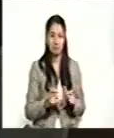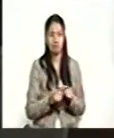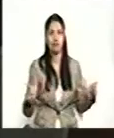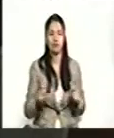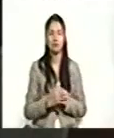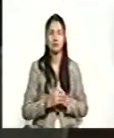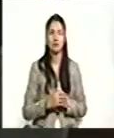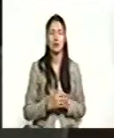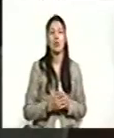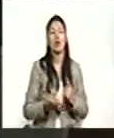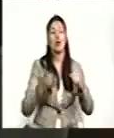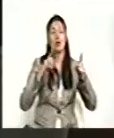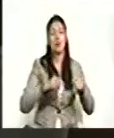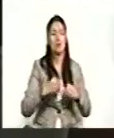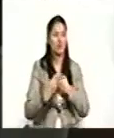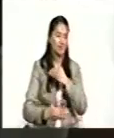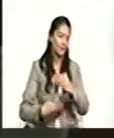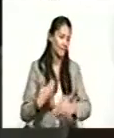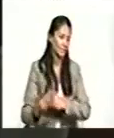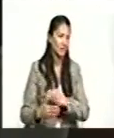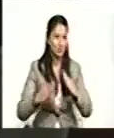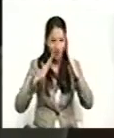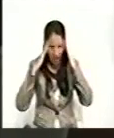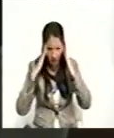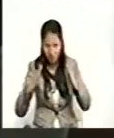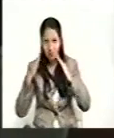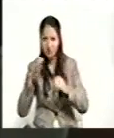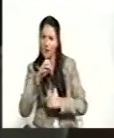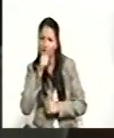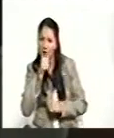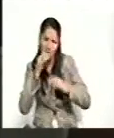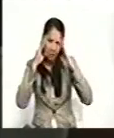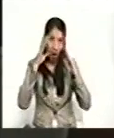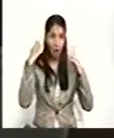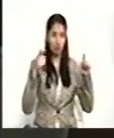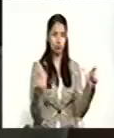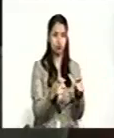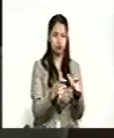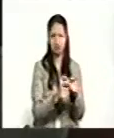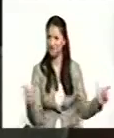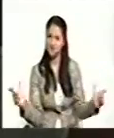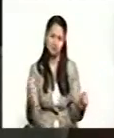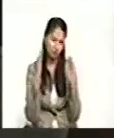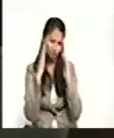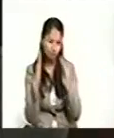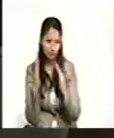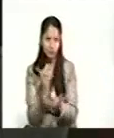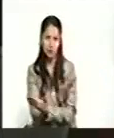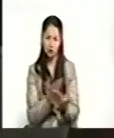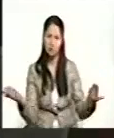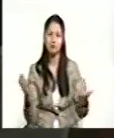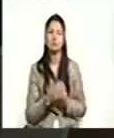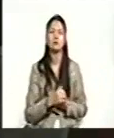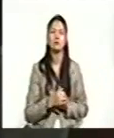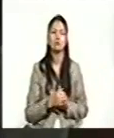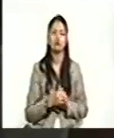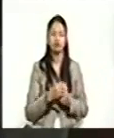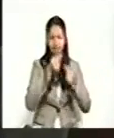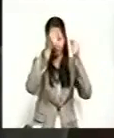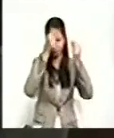proporción se avanzó con la atención de los ancianos todo esto es